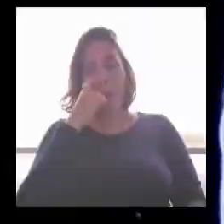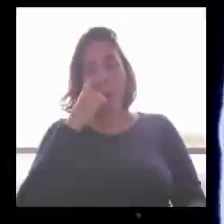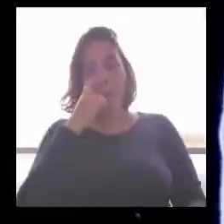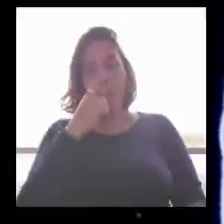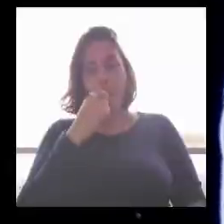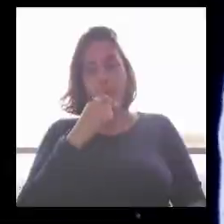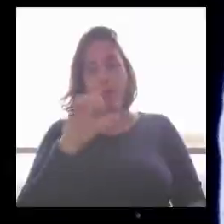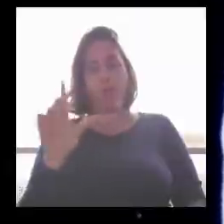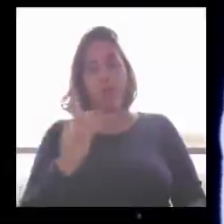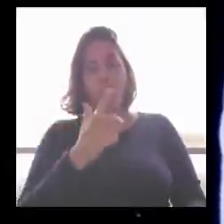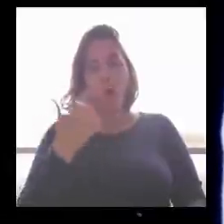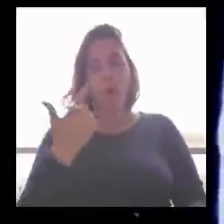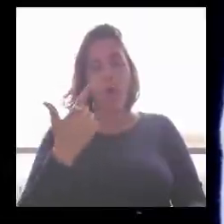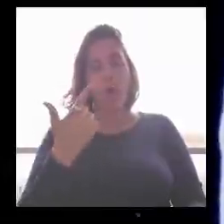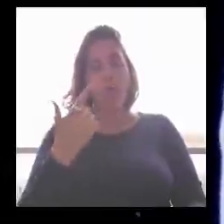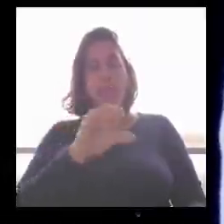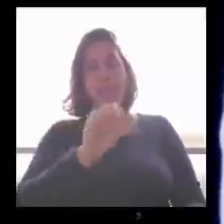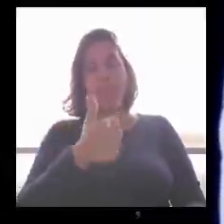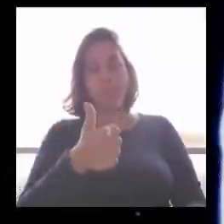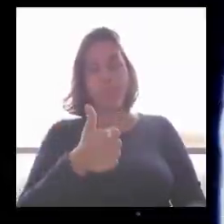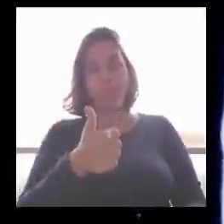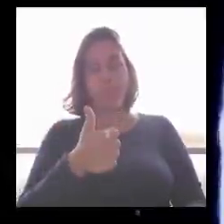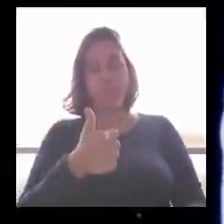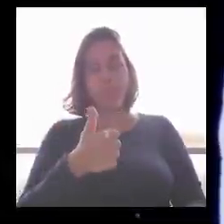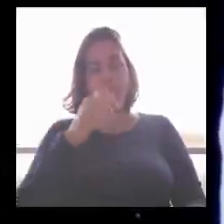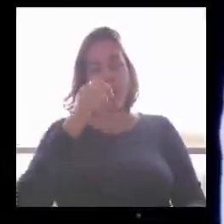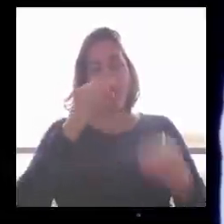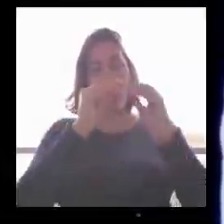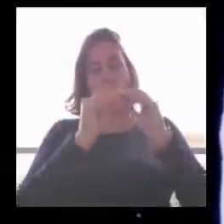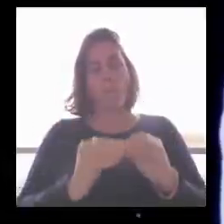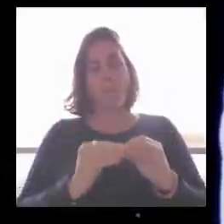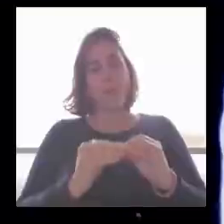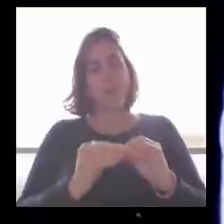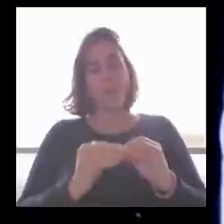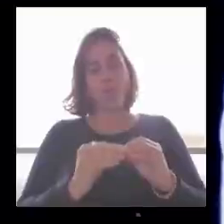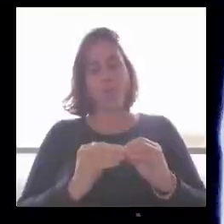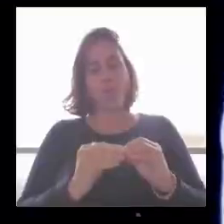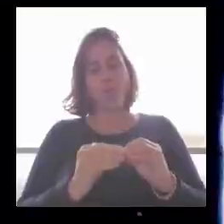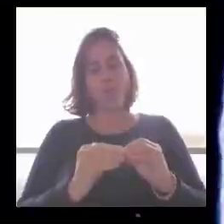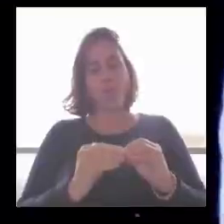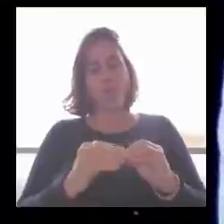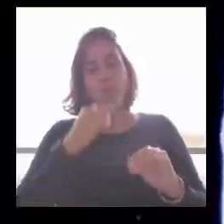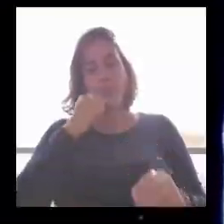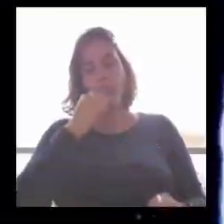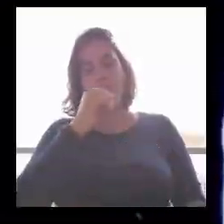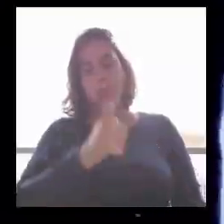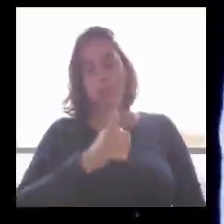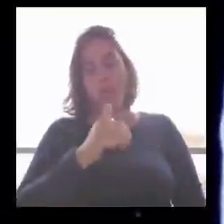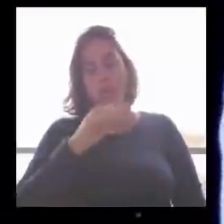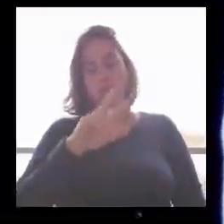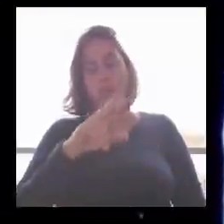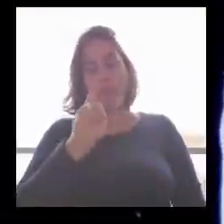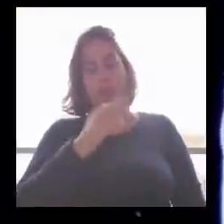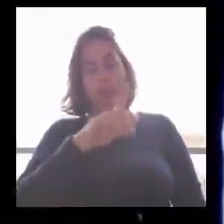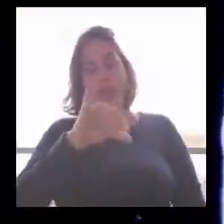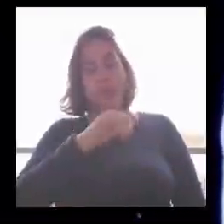No hay éxitos en estos números terribles que nos comentaba Valentina al inicio de